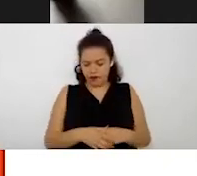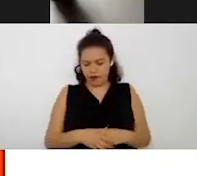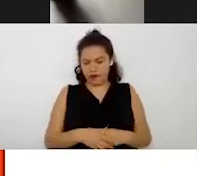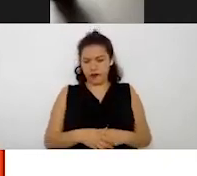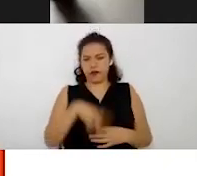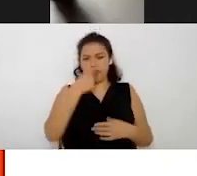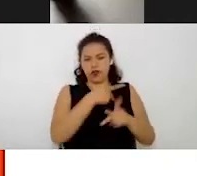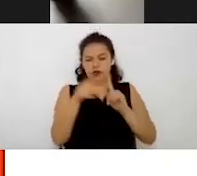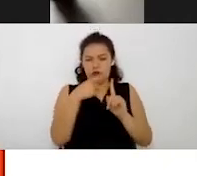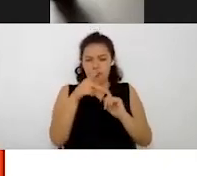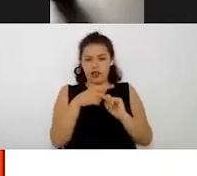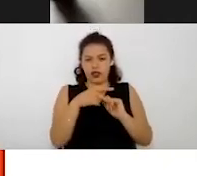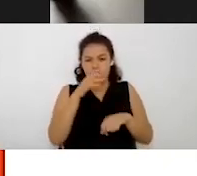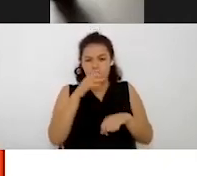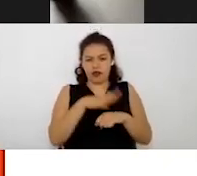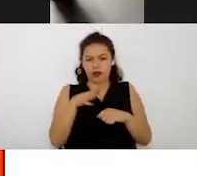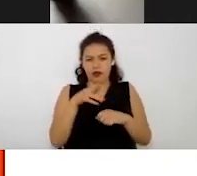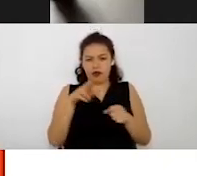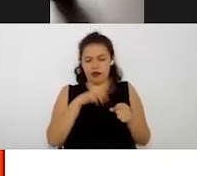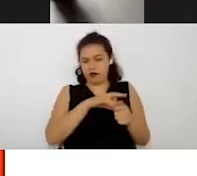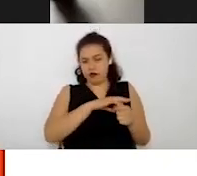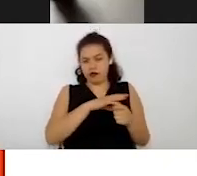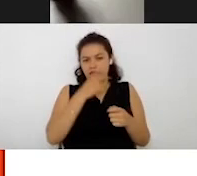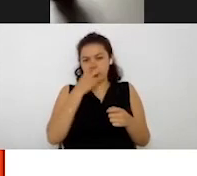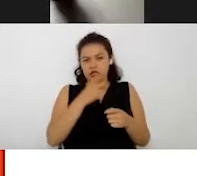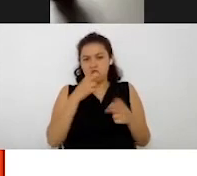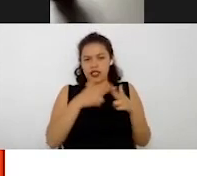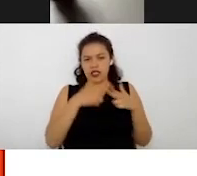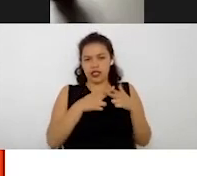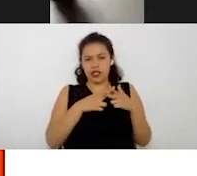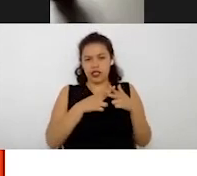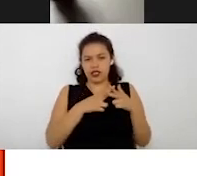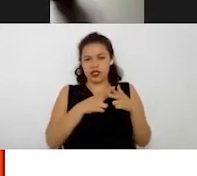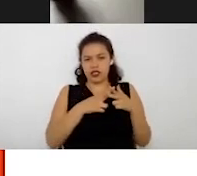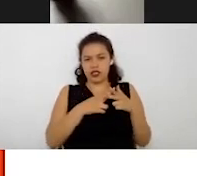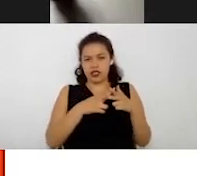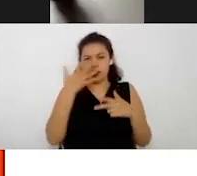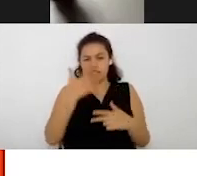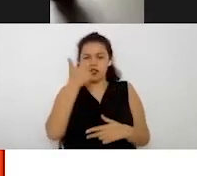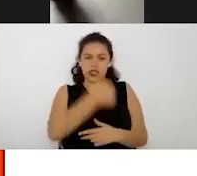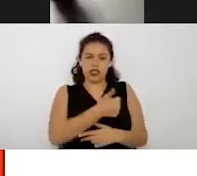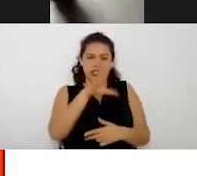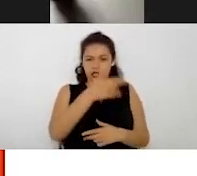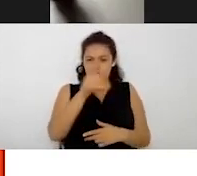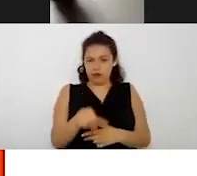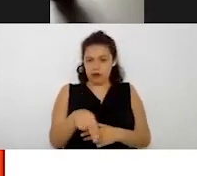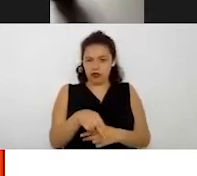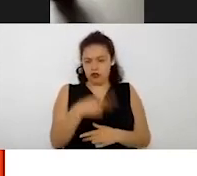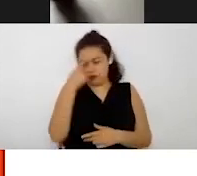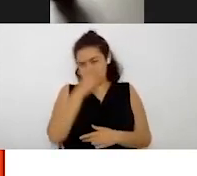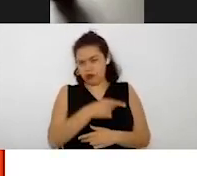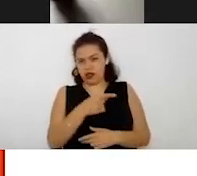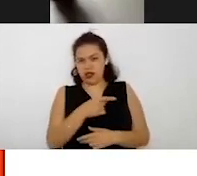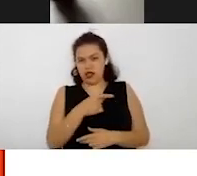considerable. Habíamos comentado que puede ser hasta 5 o 6 centímetros lo que buscamos hundir la caja